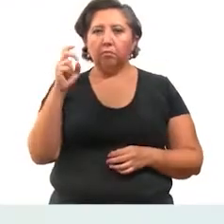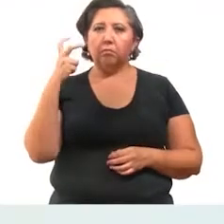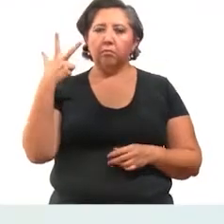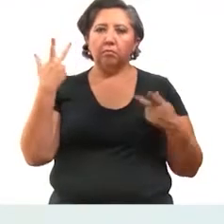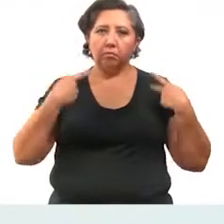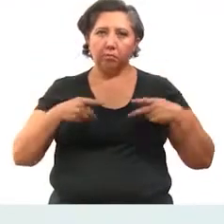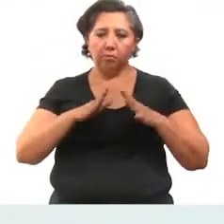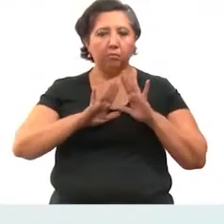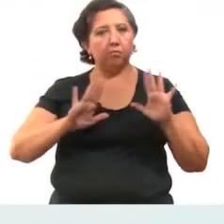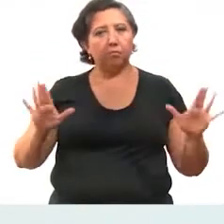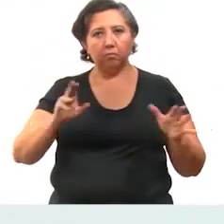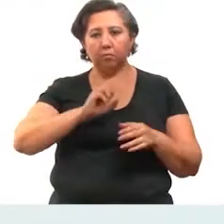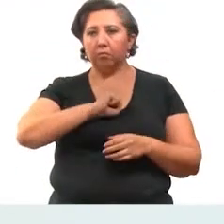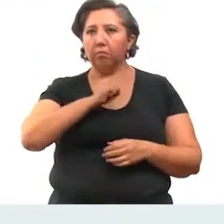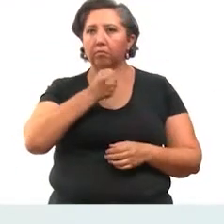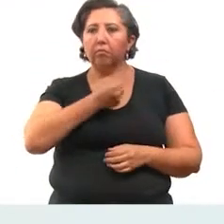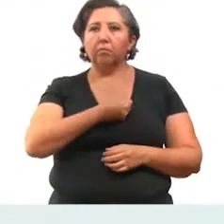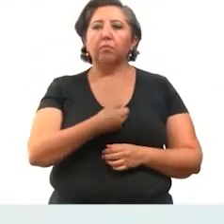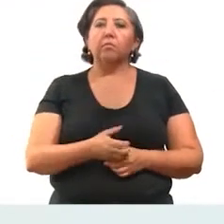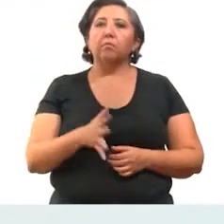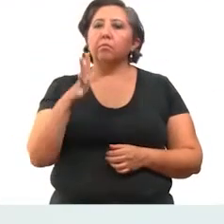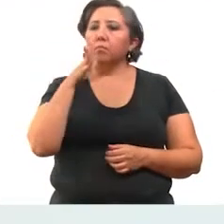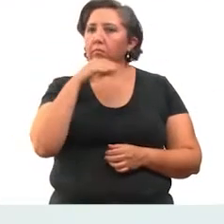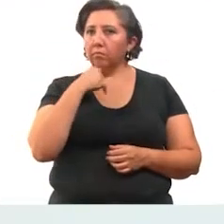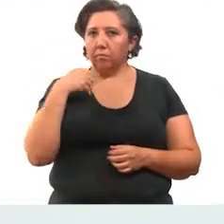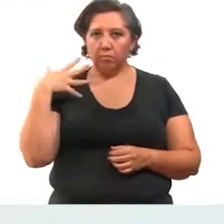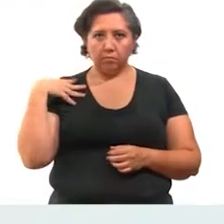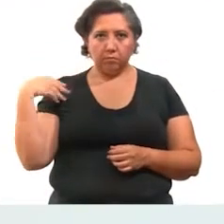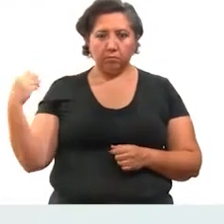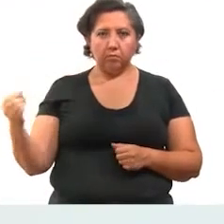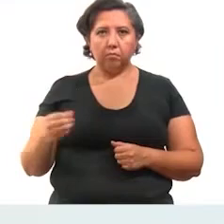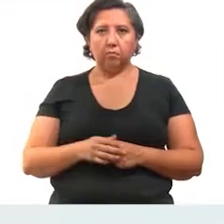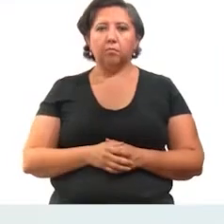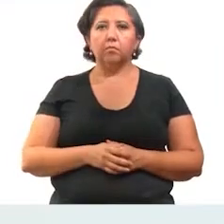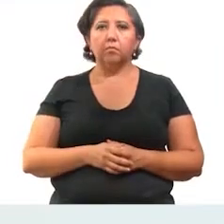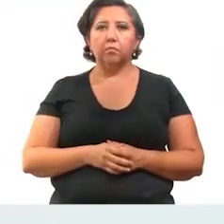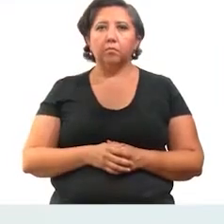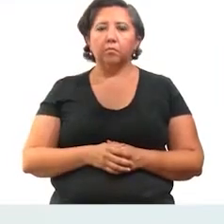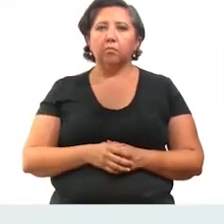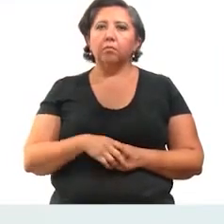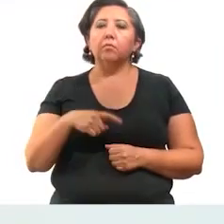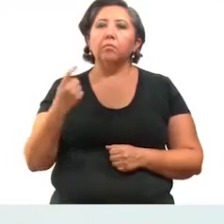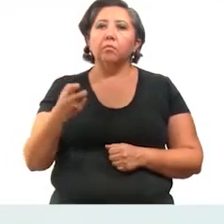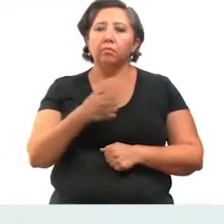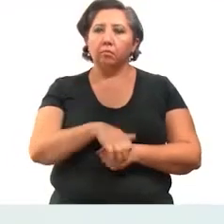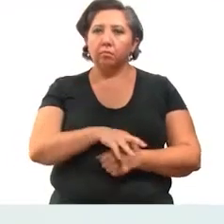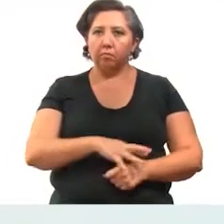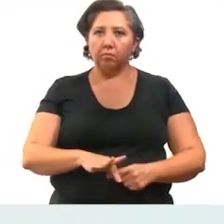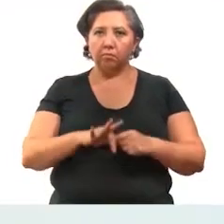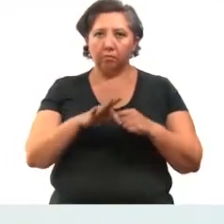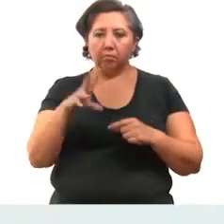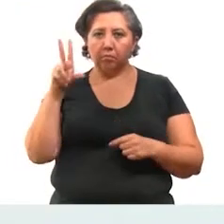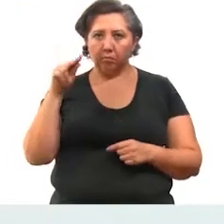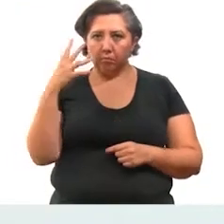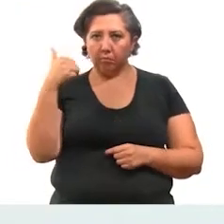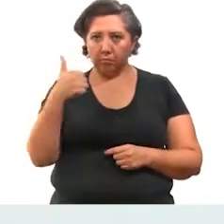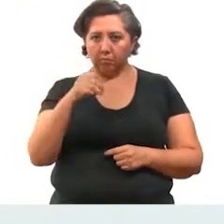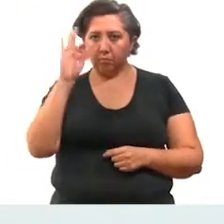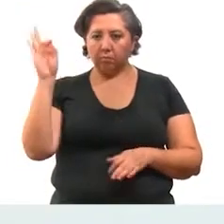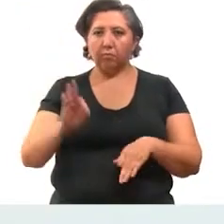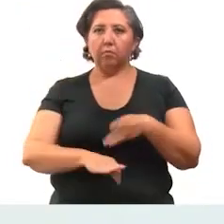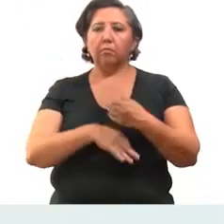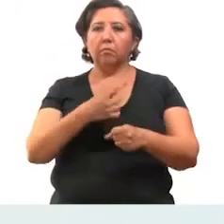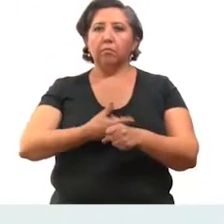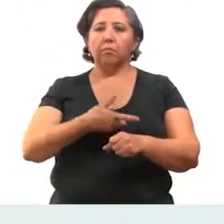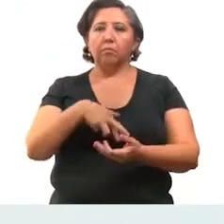72.138 pacientes ya se recuperaron, no presentan síntomas ni pueden contagiar. Esta cifra representa el 86%